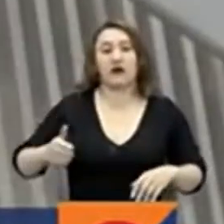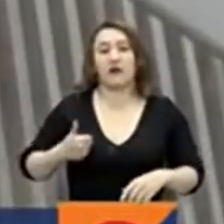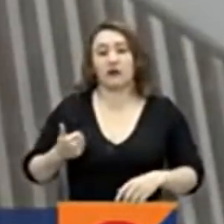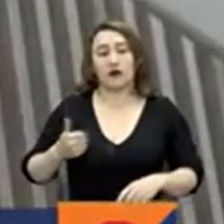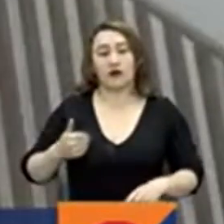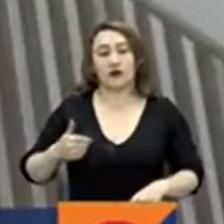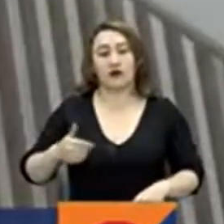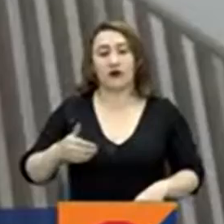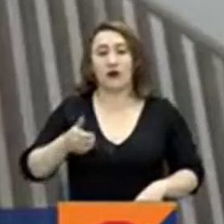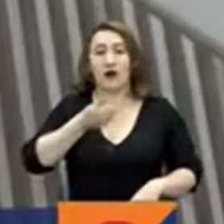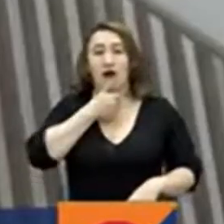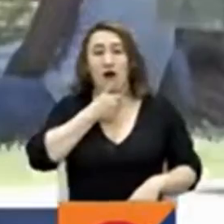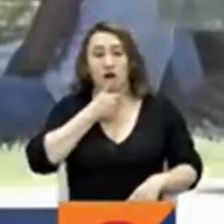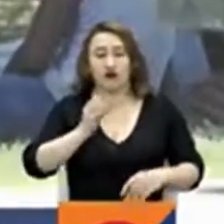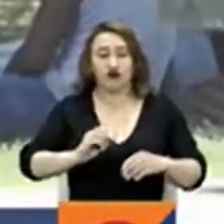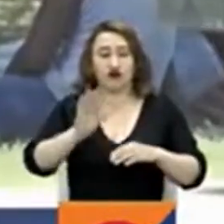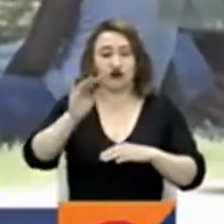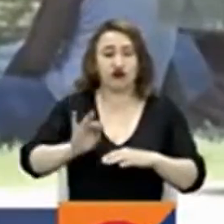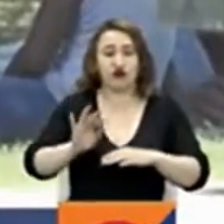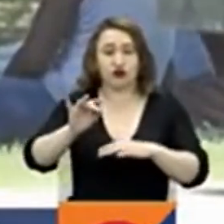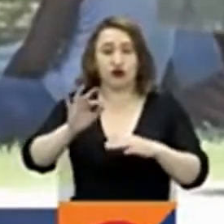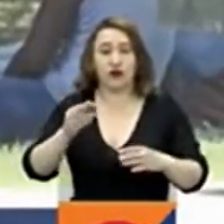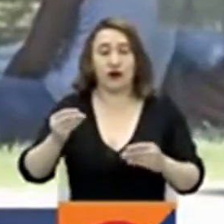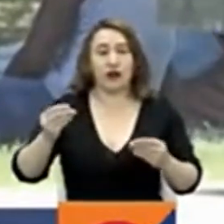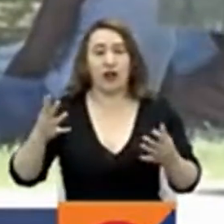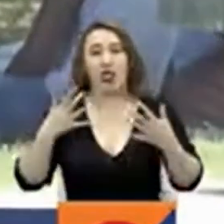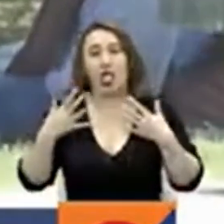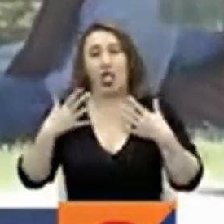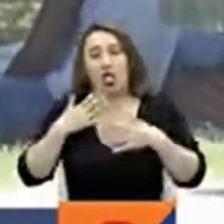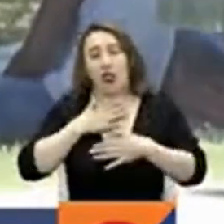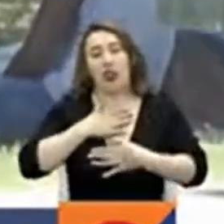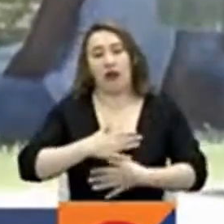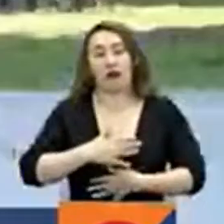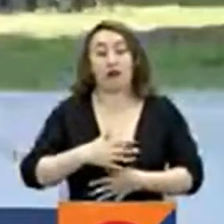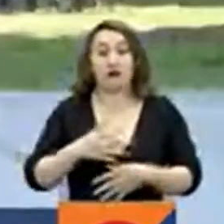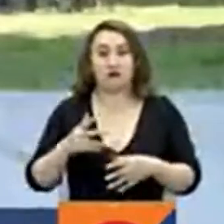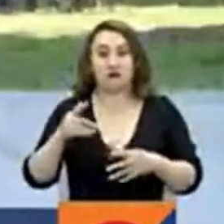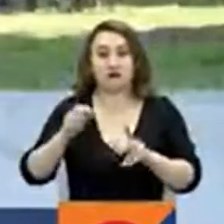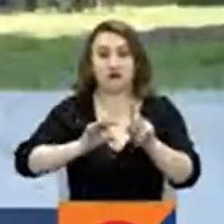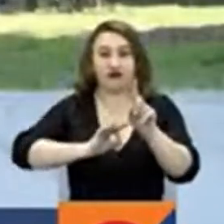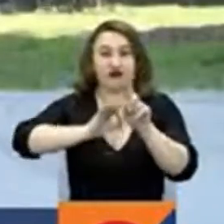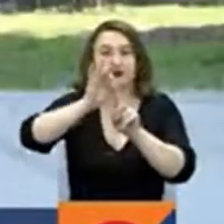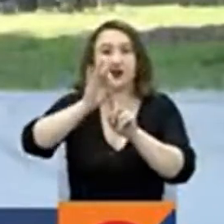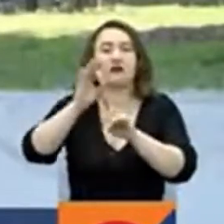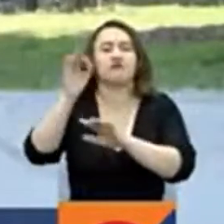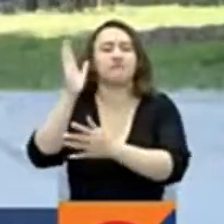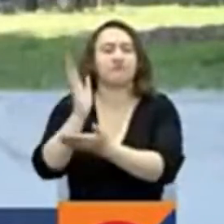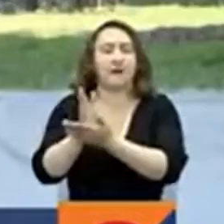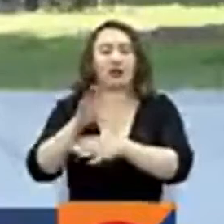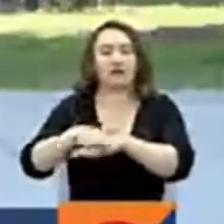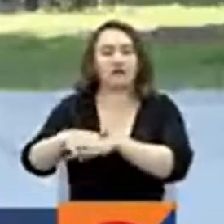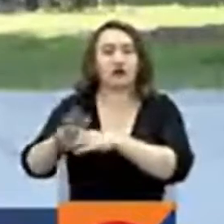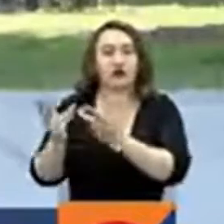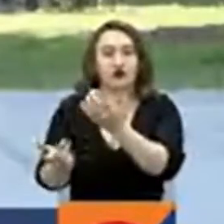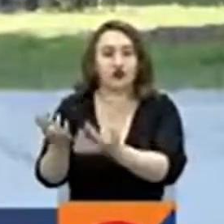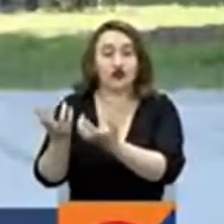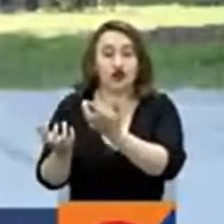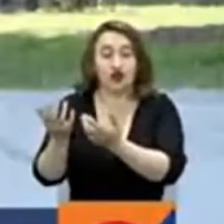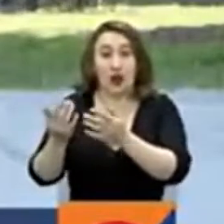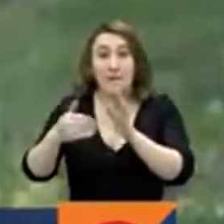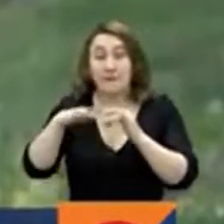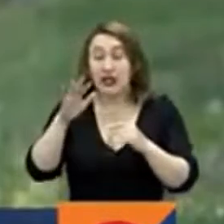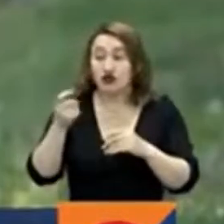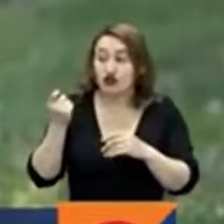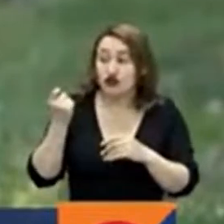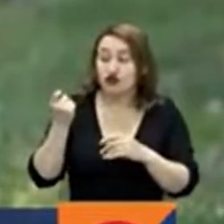las fuentes de agua para poderse refrescar. Las altas temperaturas han causado incendios forestales. El más reciente en